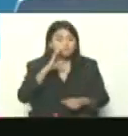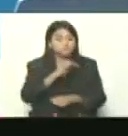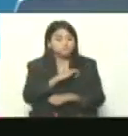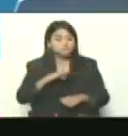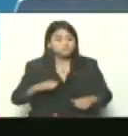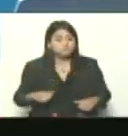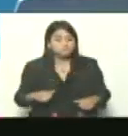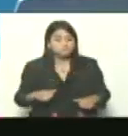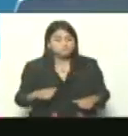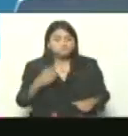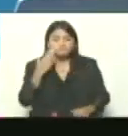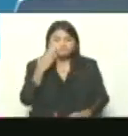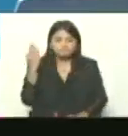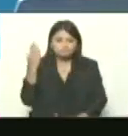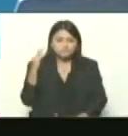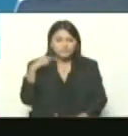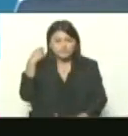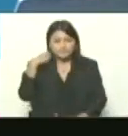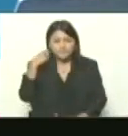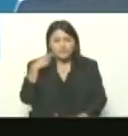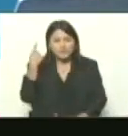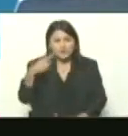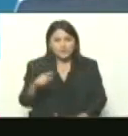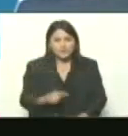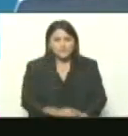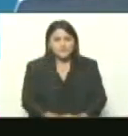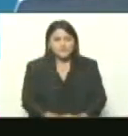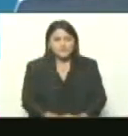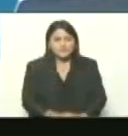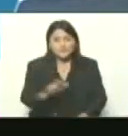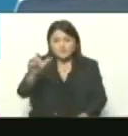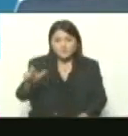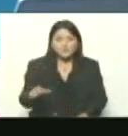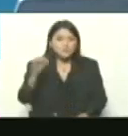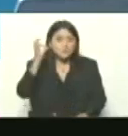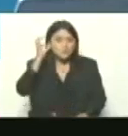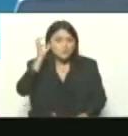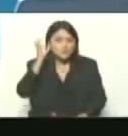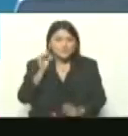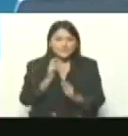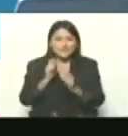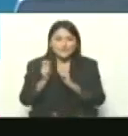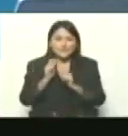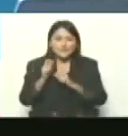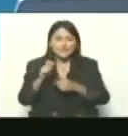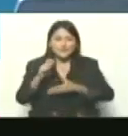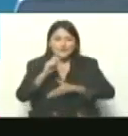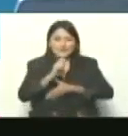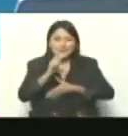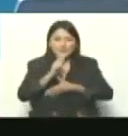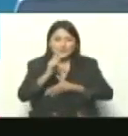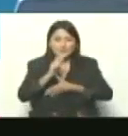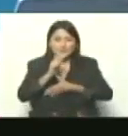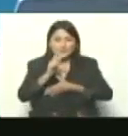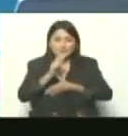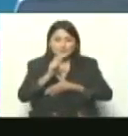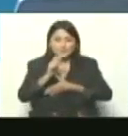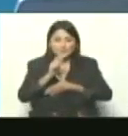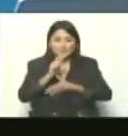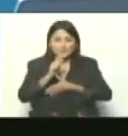propósito de este tema, me traje un video hecho por la periodista estrella de Telesur, Madeleine García.